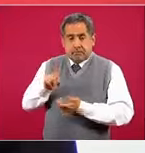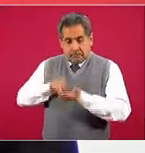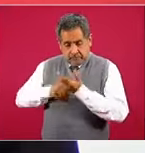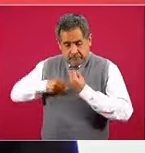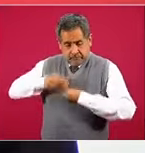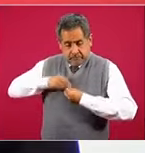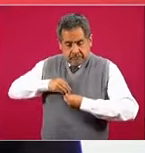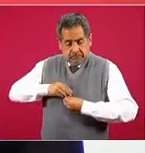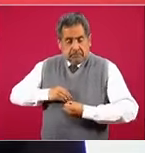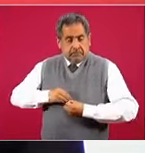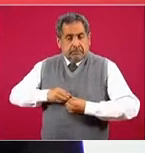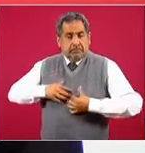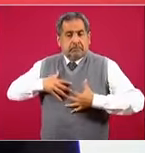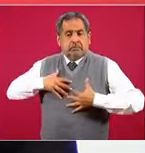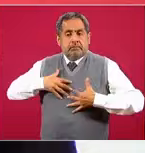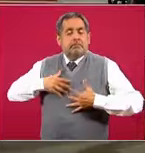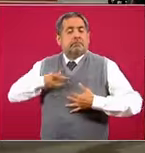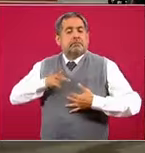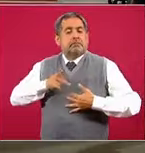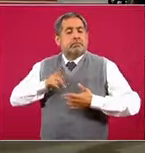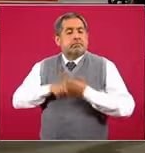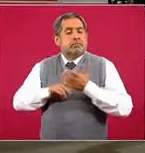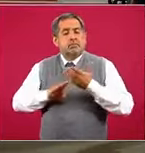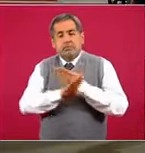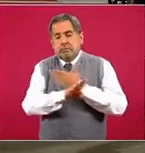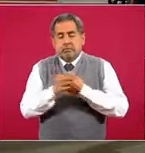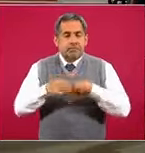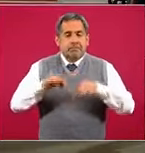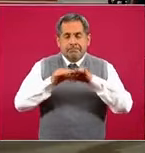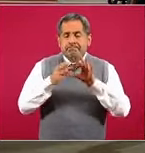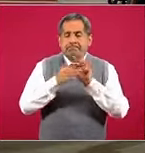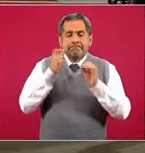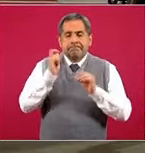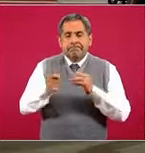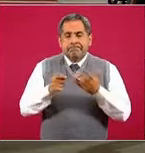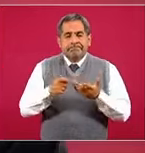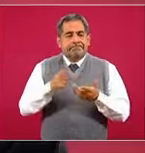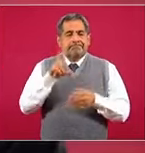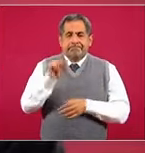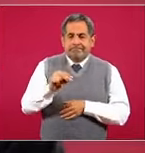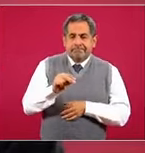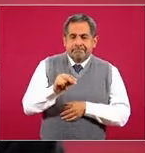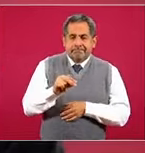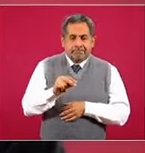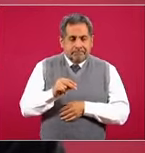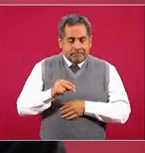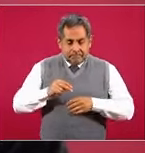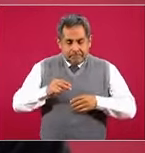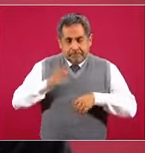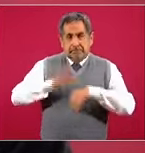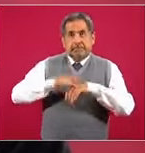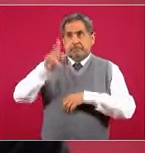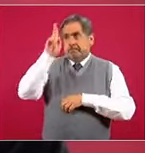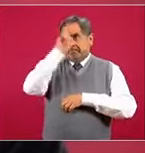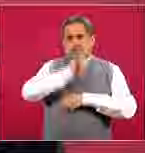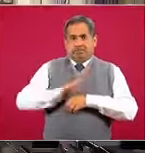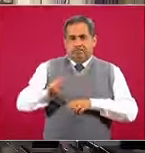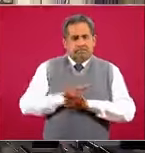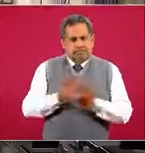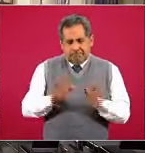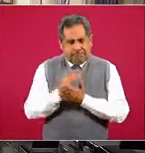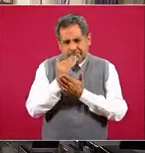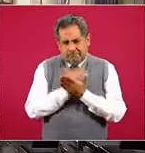la enfermedad de influenza, pero lo que evitamos y que es muy muy deseable es que no haya complicaciones, es decir, no tener una